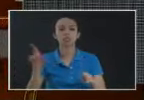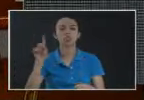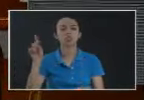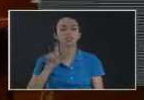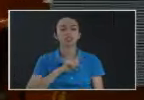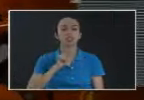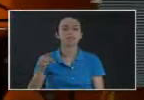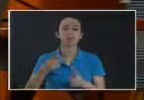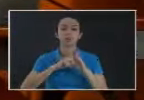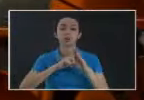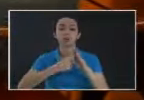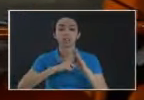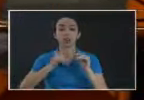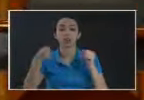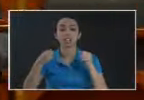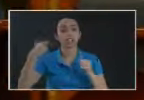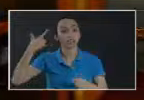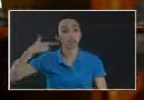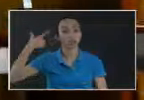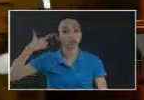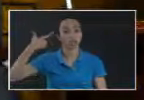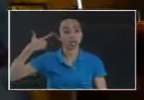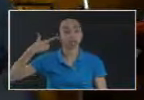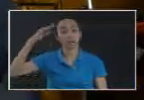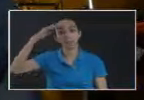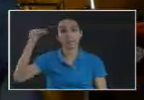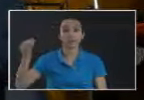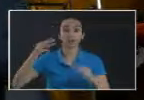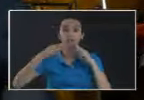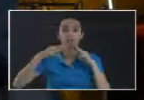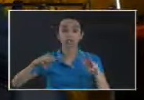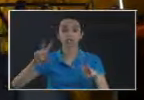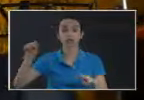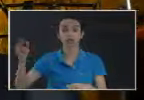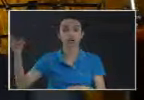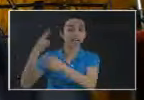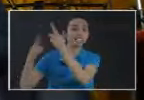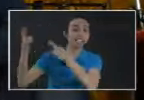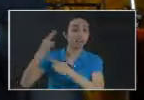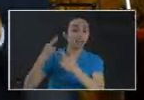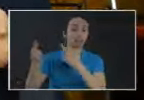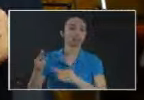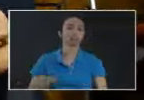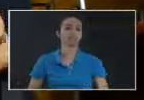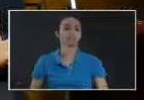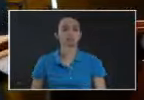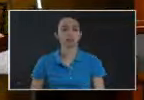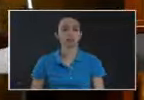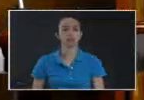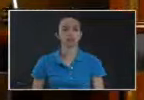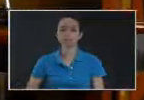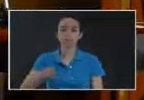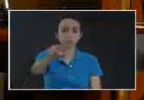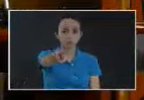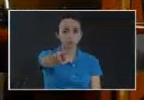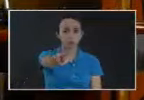Comenzaron a hacer locuras porque Moisés no bajaba del monte. No vayas a hacer